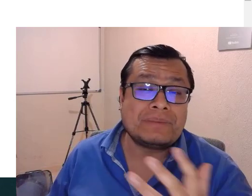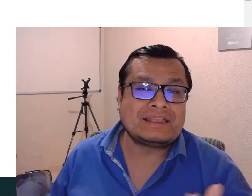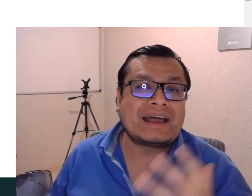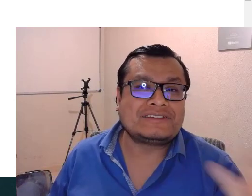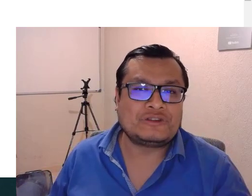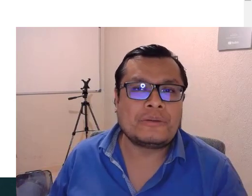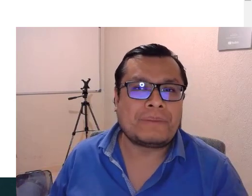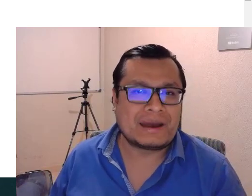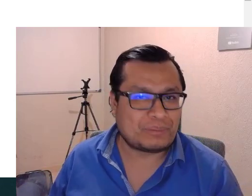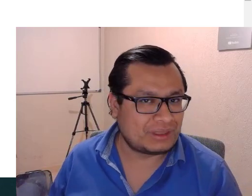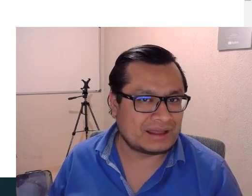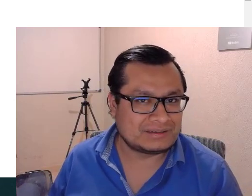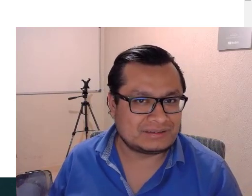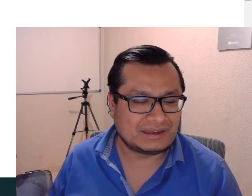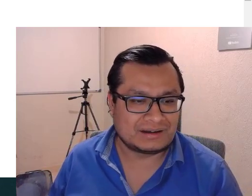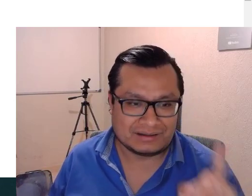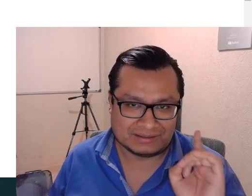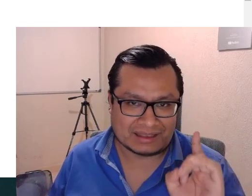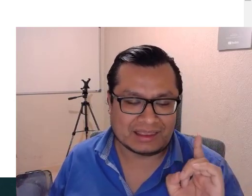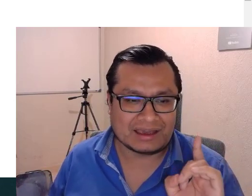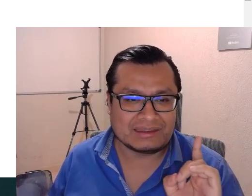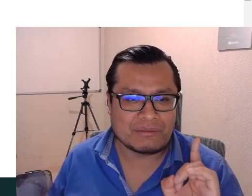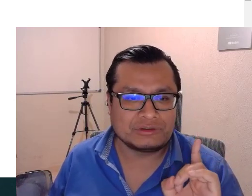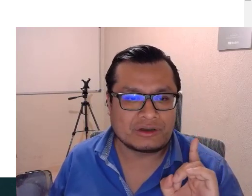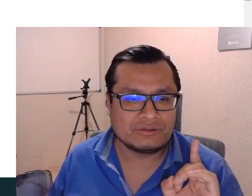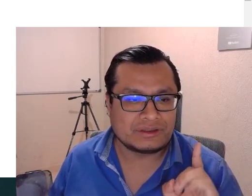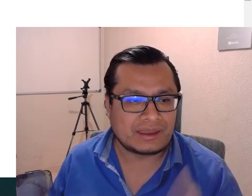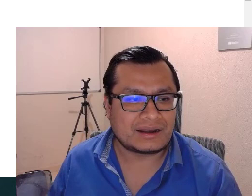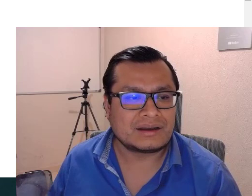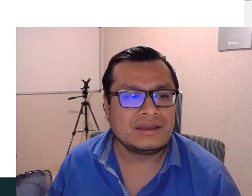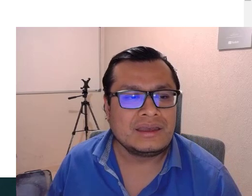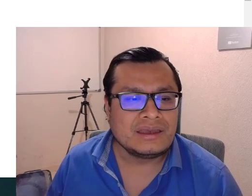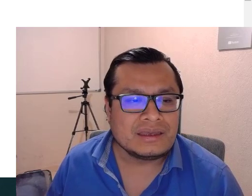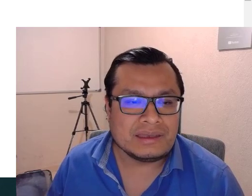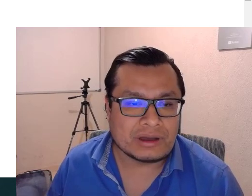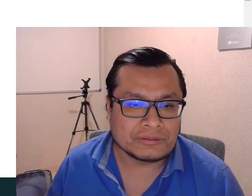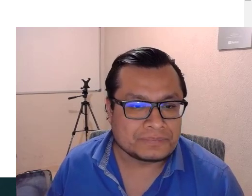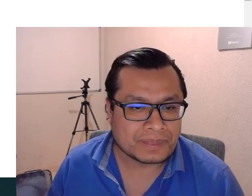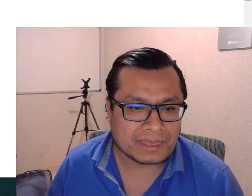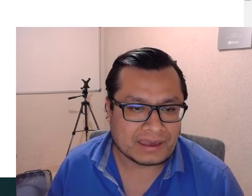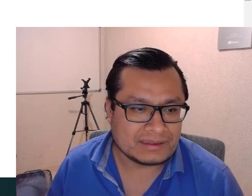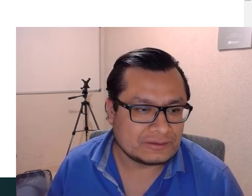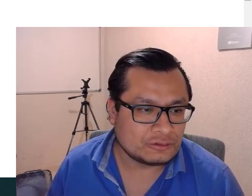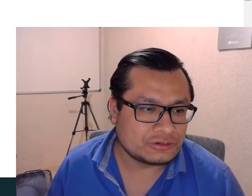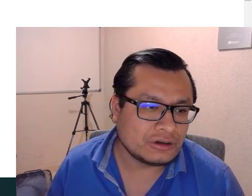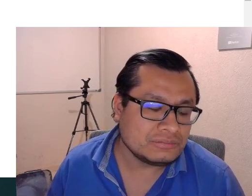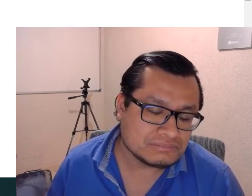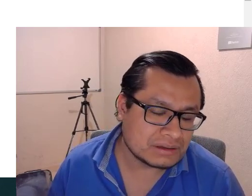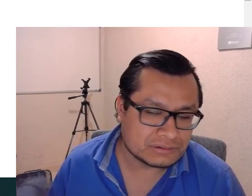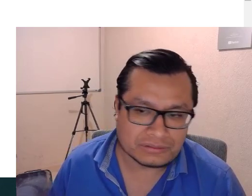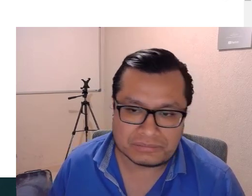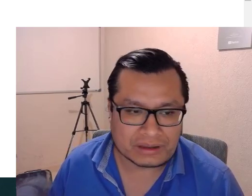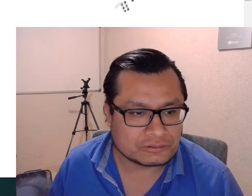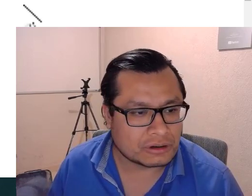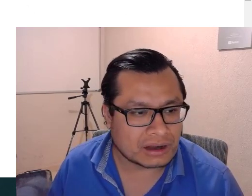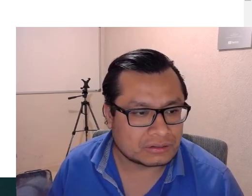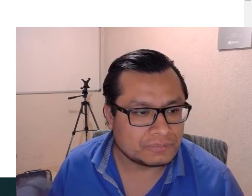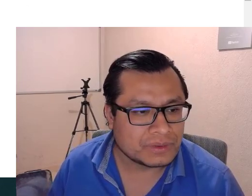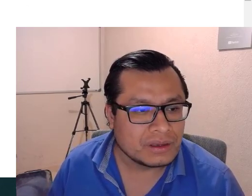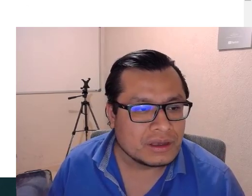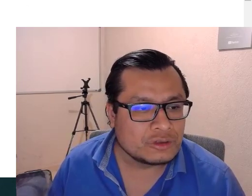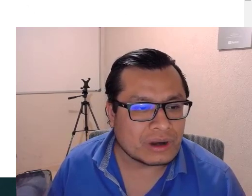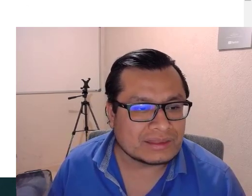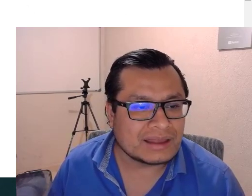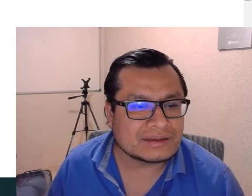tal una invitación para poder asistir detalle que debemos de considerar y bueno discusión eso es correcto